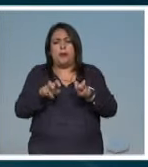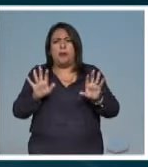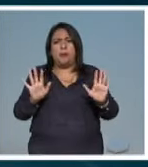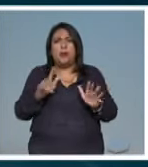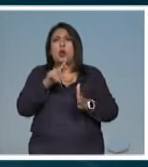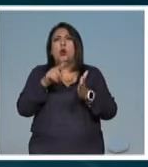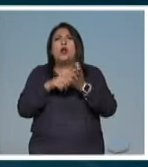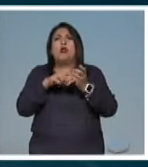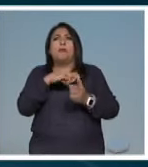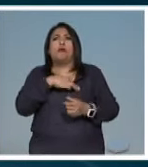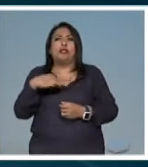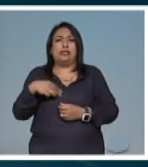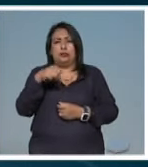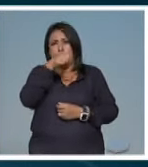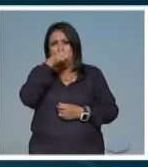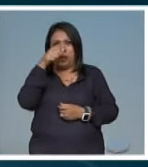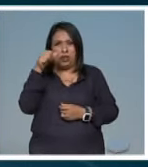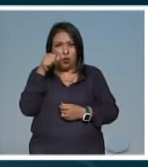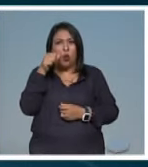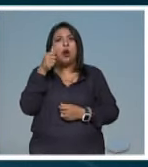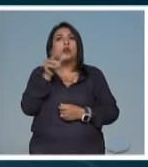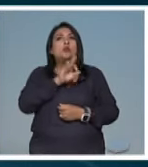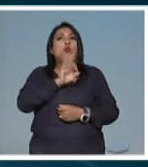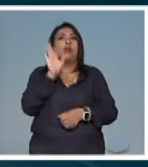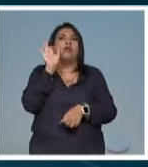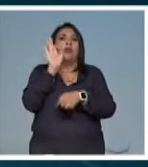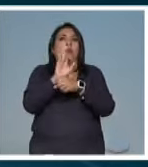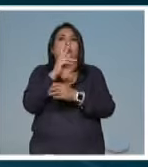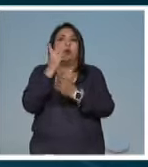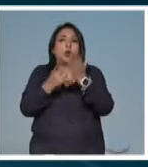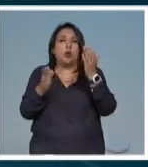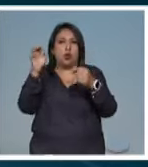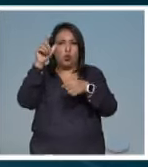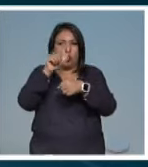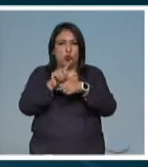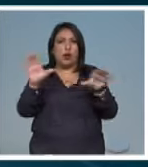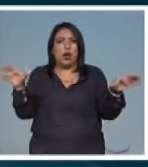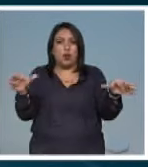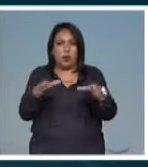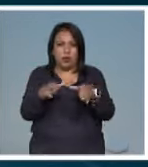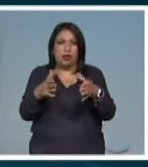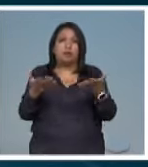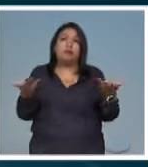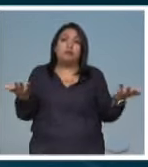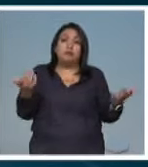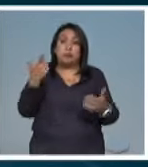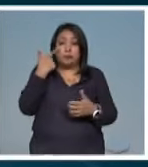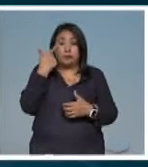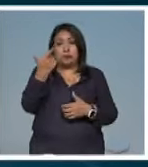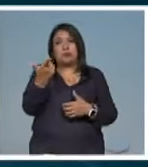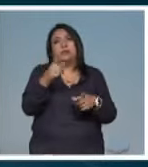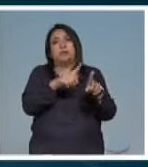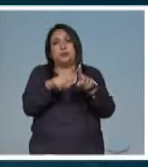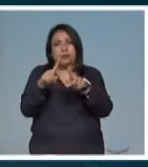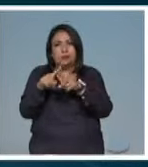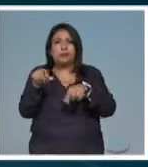en el municipio de Benito Juárez, lo que va a permitir fortalecer el programa Cultura Comunitaria. Así que bueno, pues ahí están todas